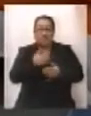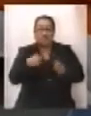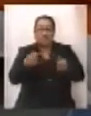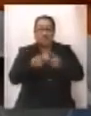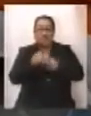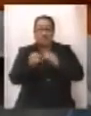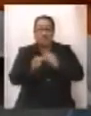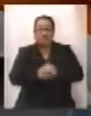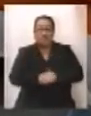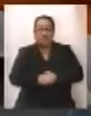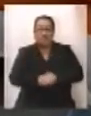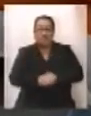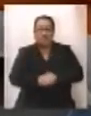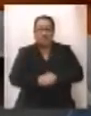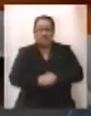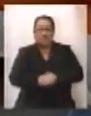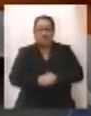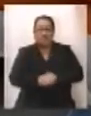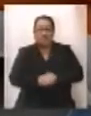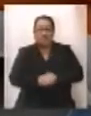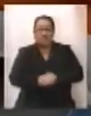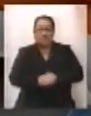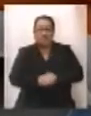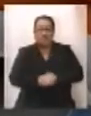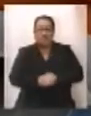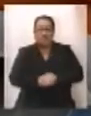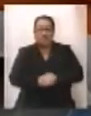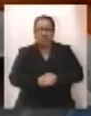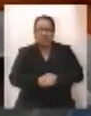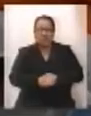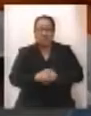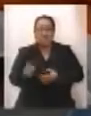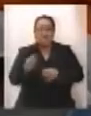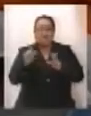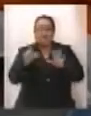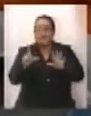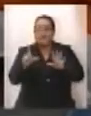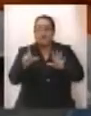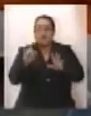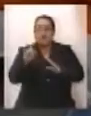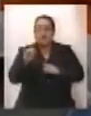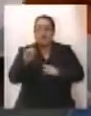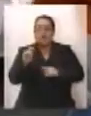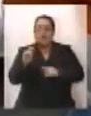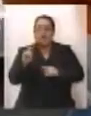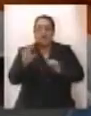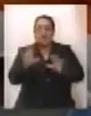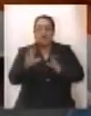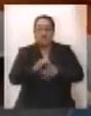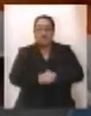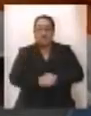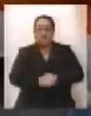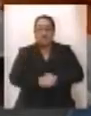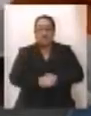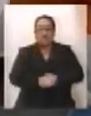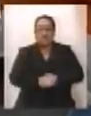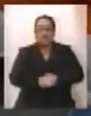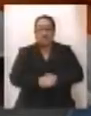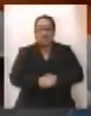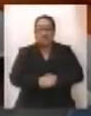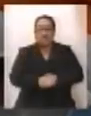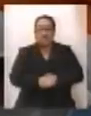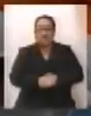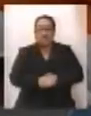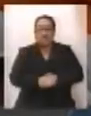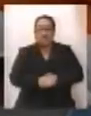de Economía y a su cuerpo técnico que no sea 7 unidades impositivas tributarias, sino 10. 10